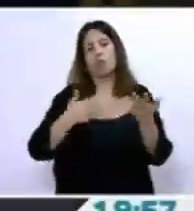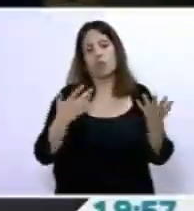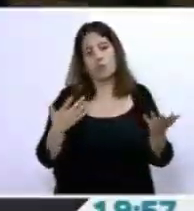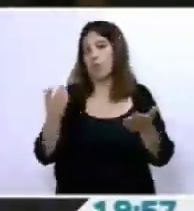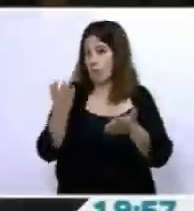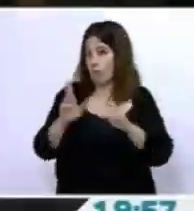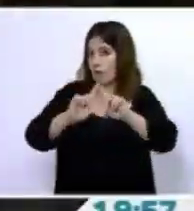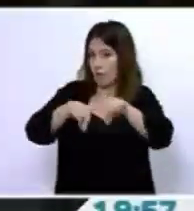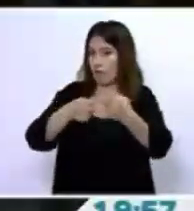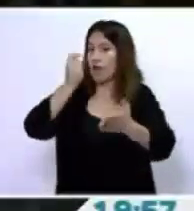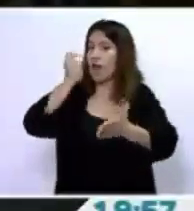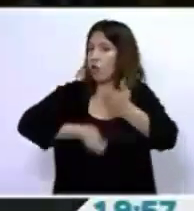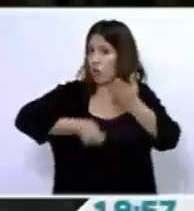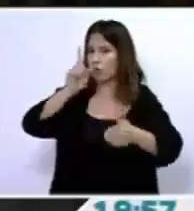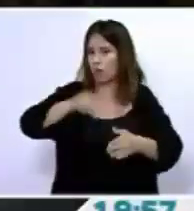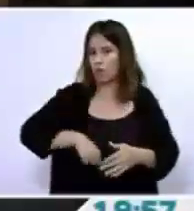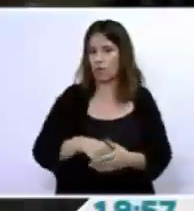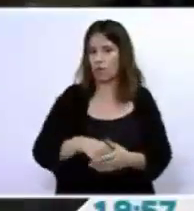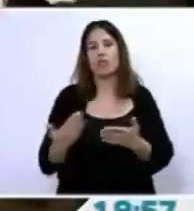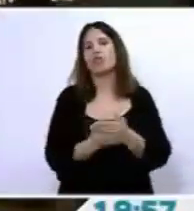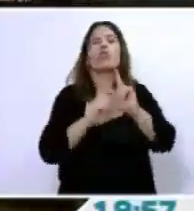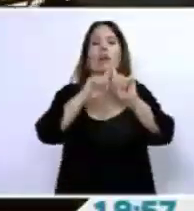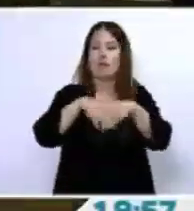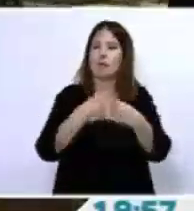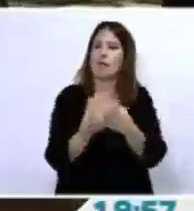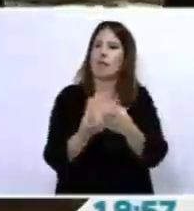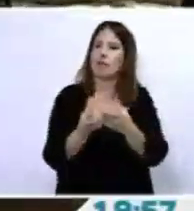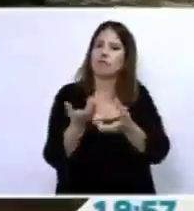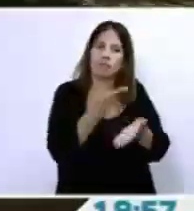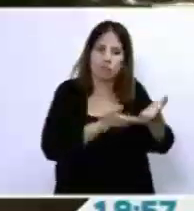ha involucrado mucho. José María, muy buenos días. Buenos días.